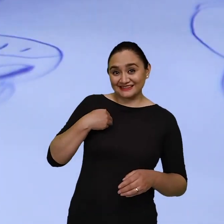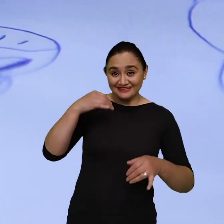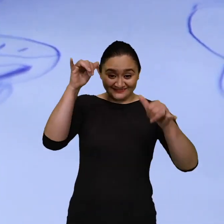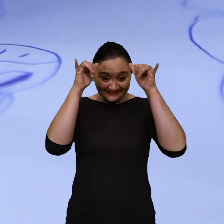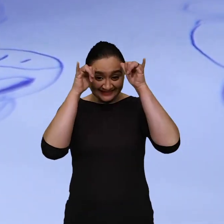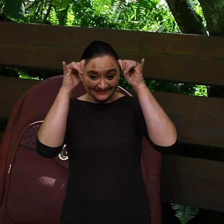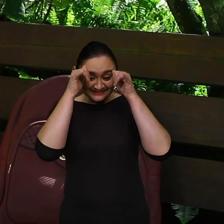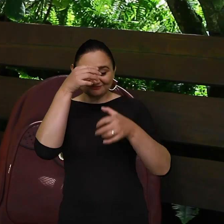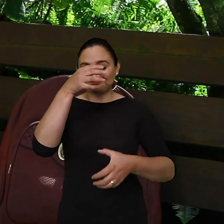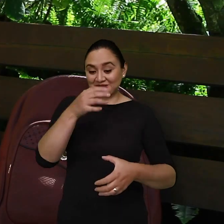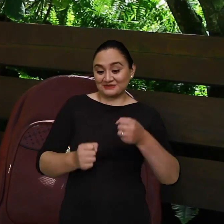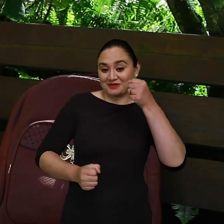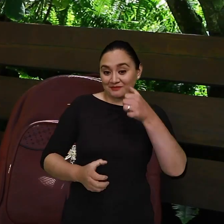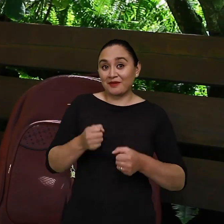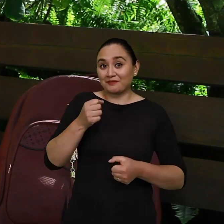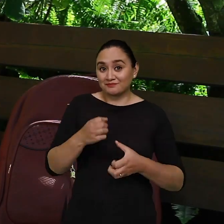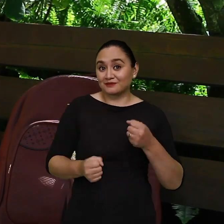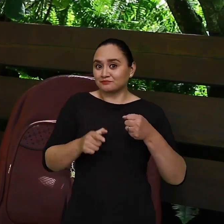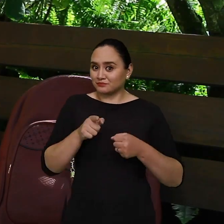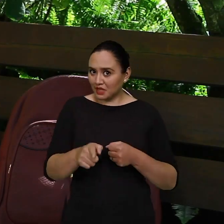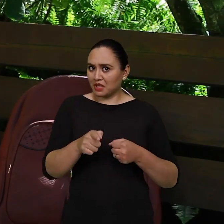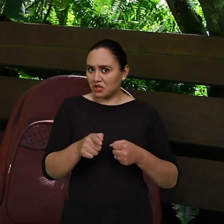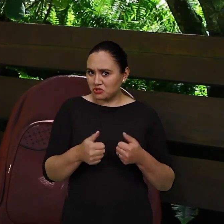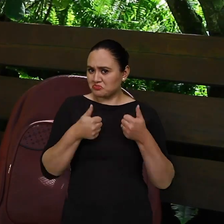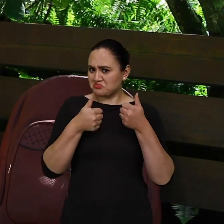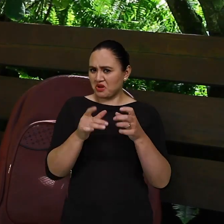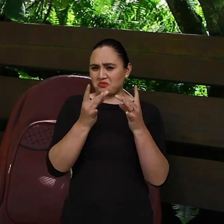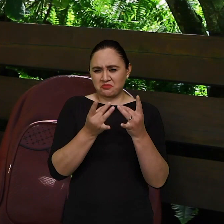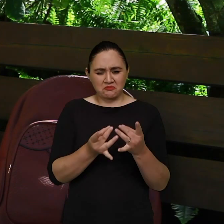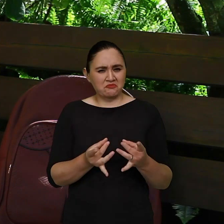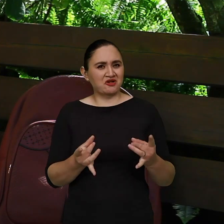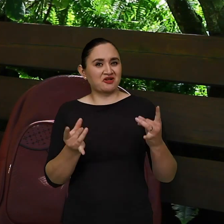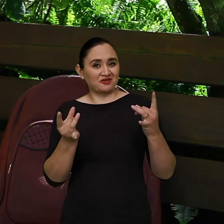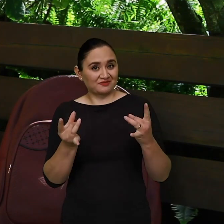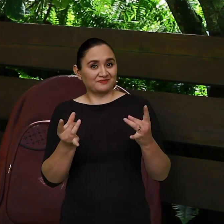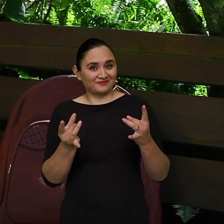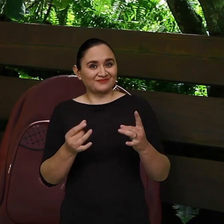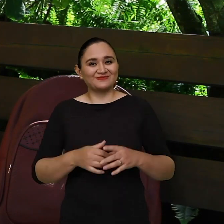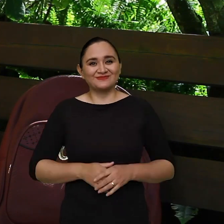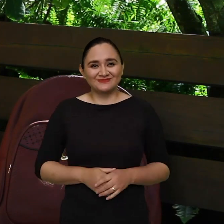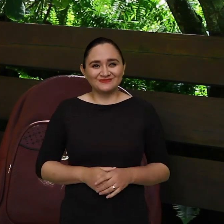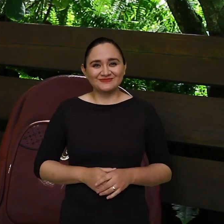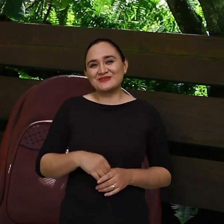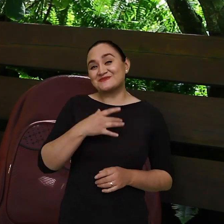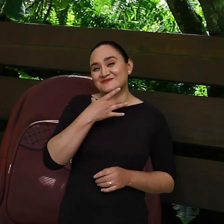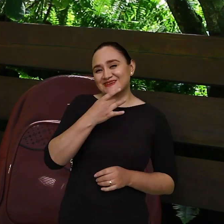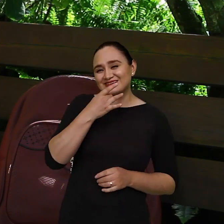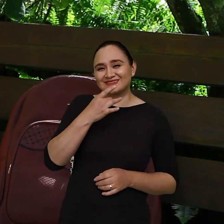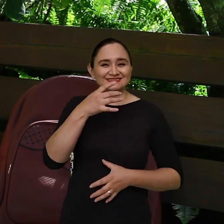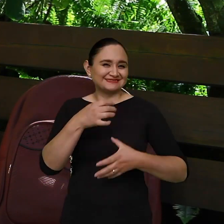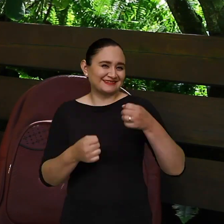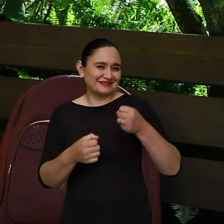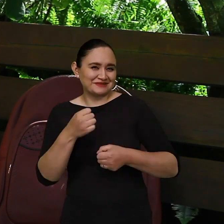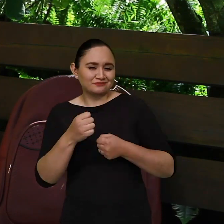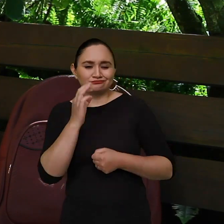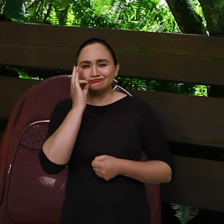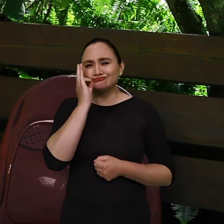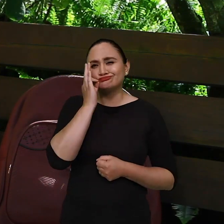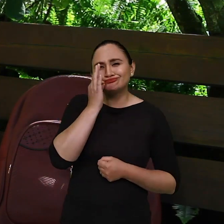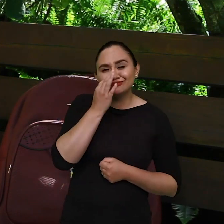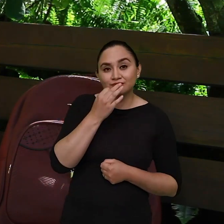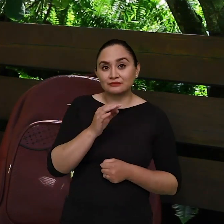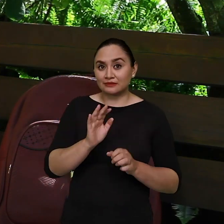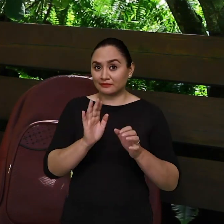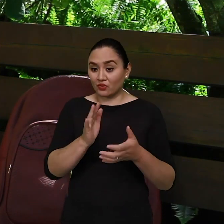Tengo una vaca lechera. No es una vaca cualquiera. Me encanta